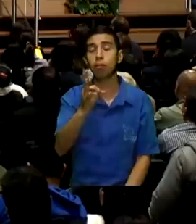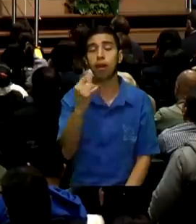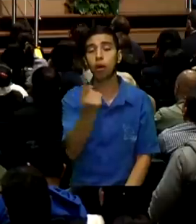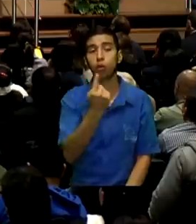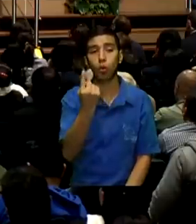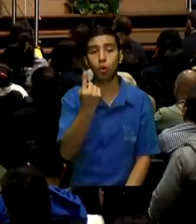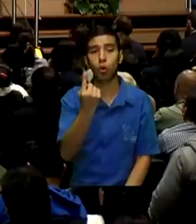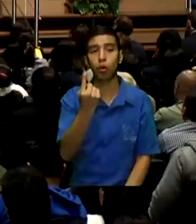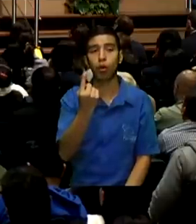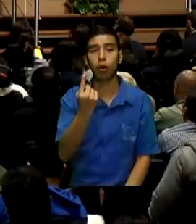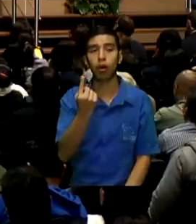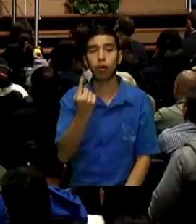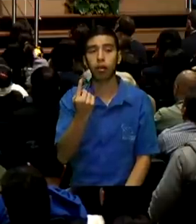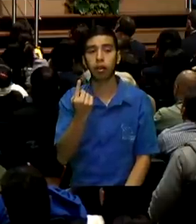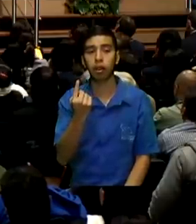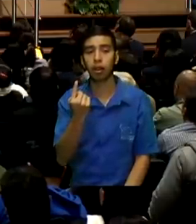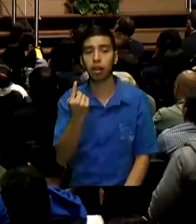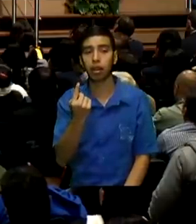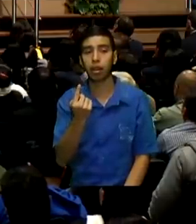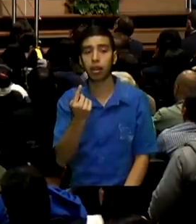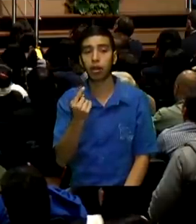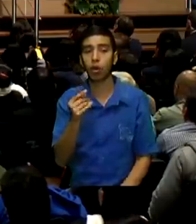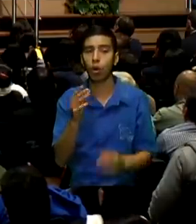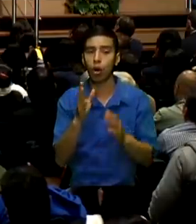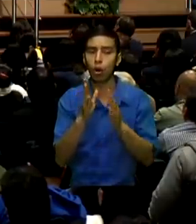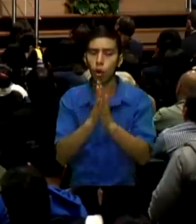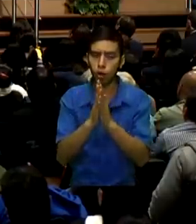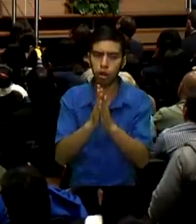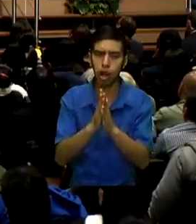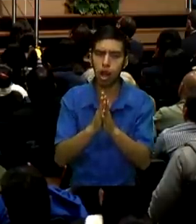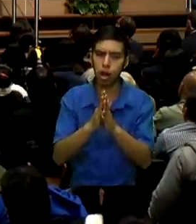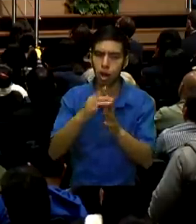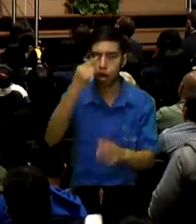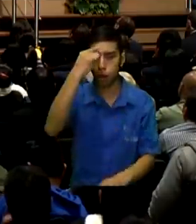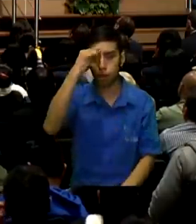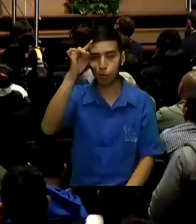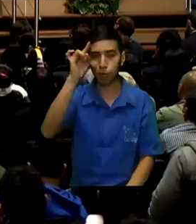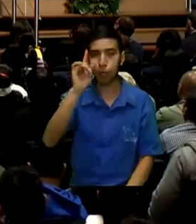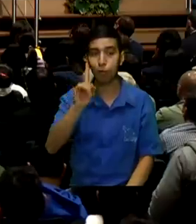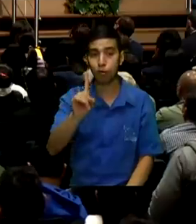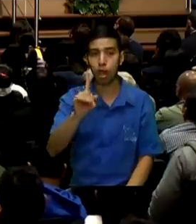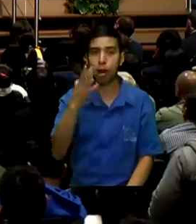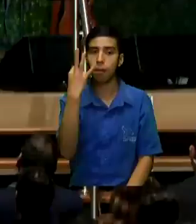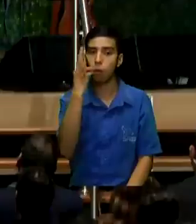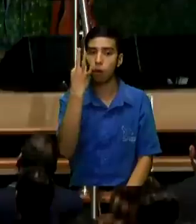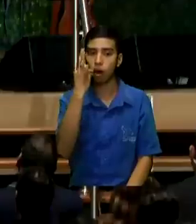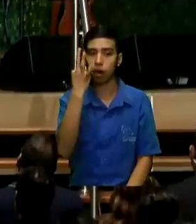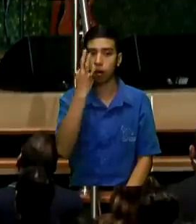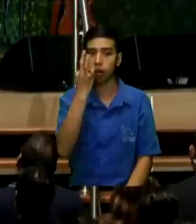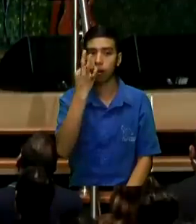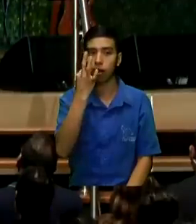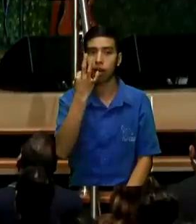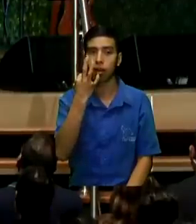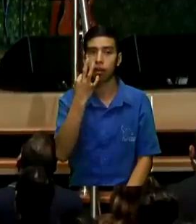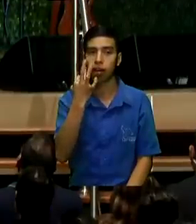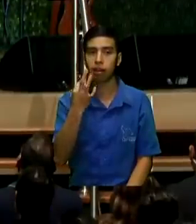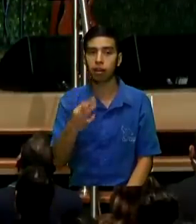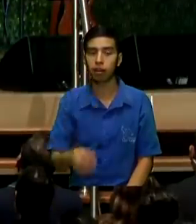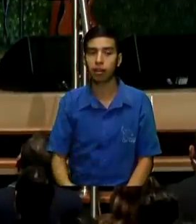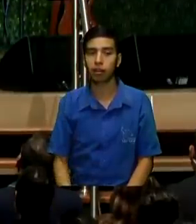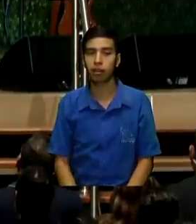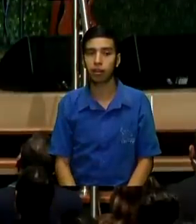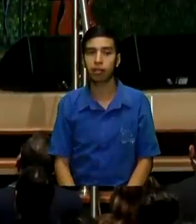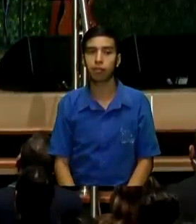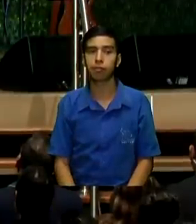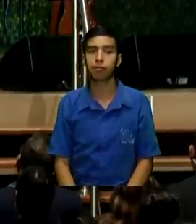lento, ¿cómo se pone a liberar a una mujer? Ella le dijo que quería consejos, entró. Y cuando ya se entró y empezó a hablar, le habló con voz de hombre.